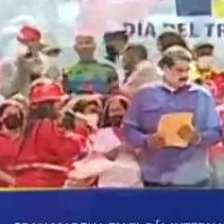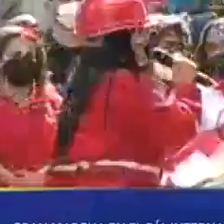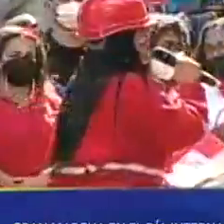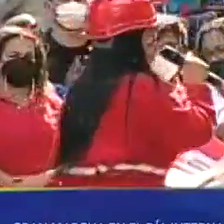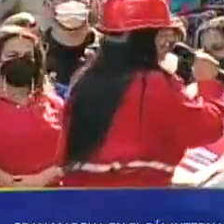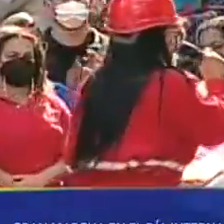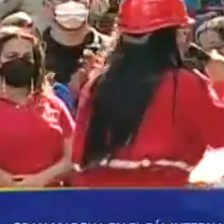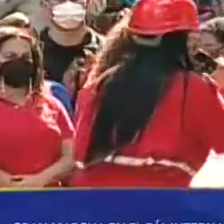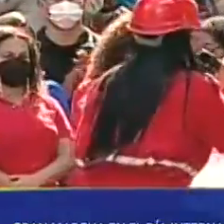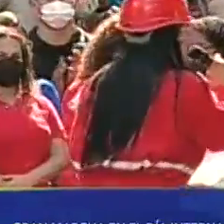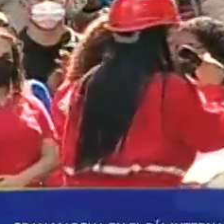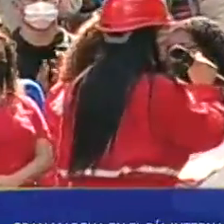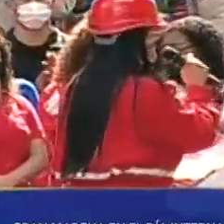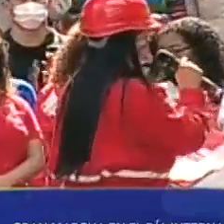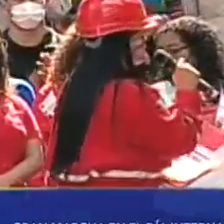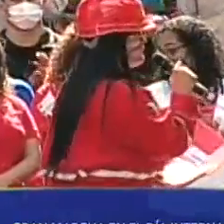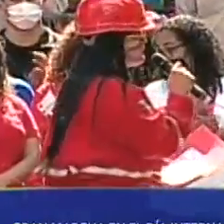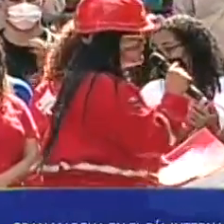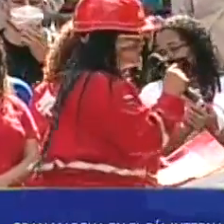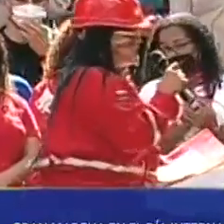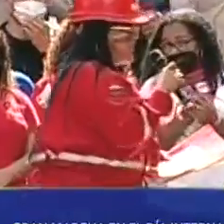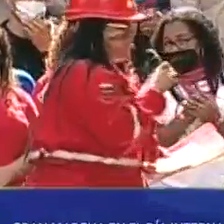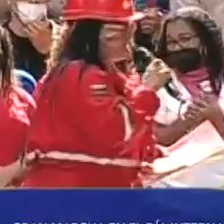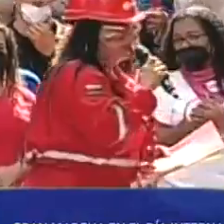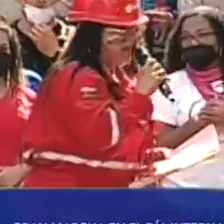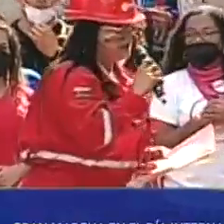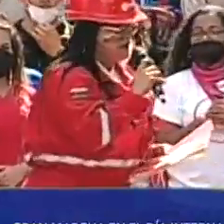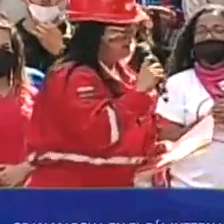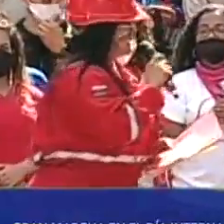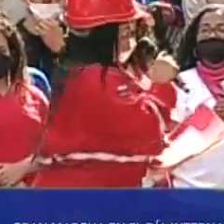las 3R.net,